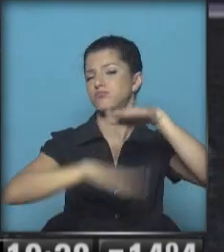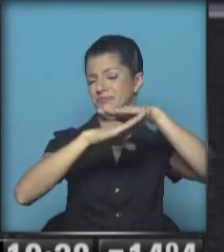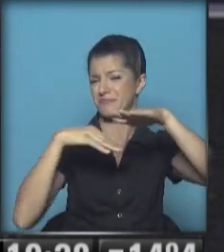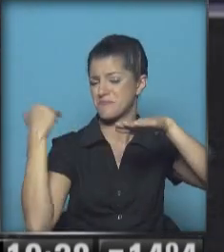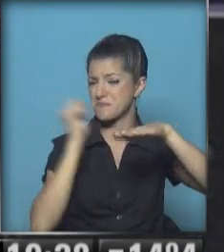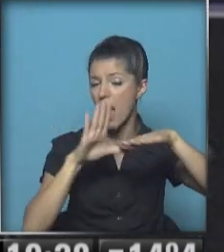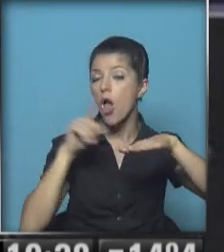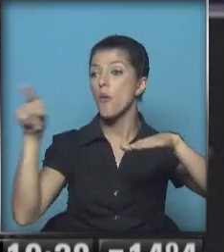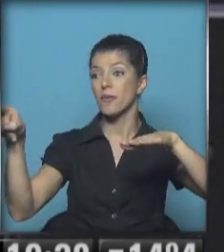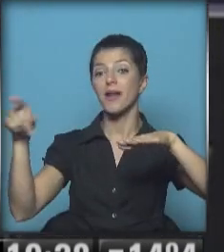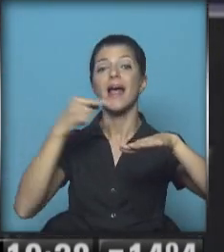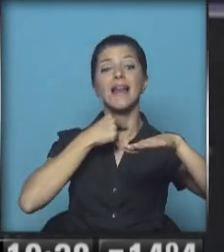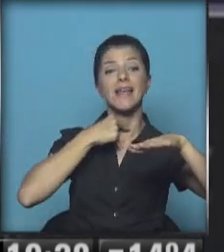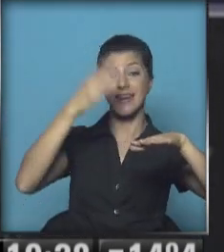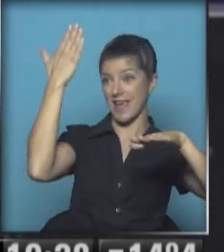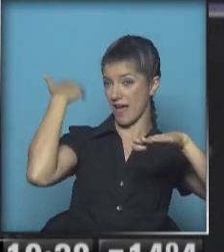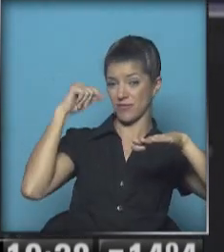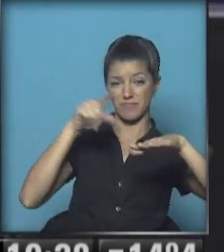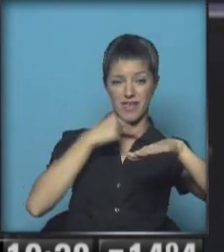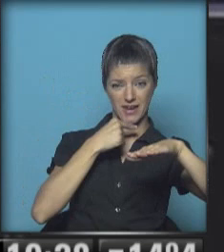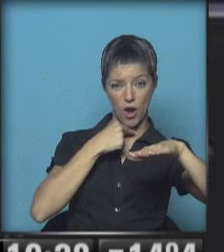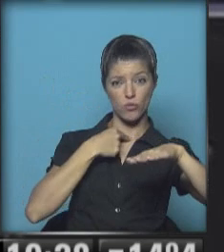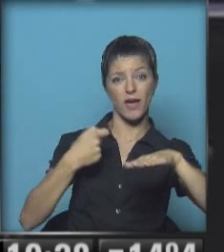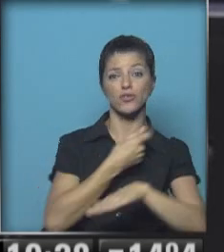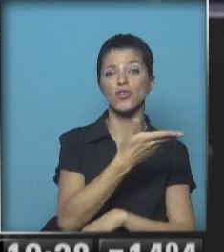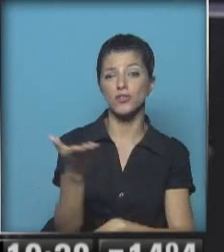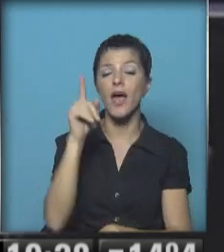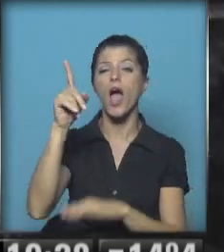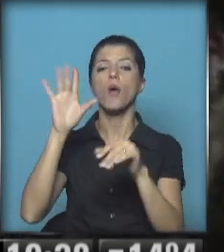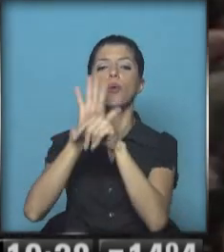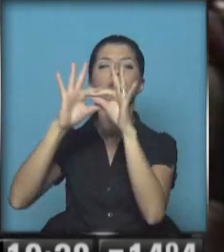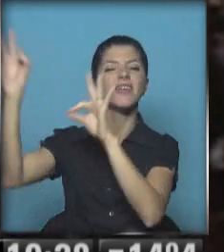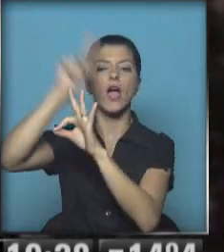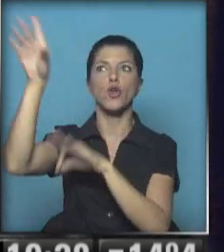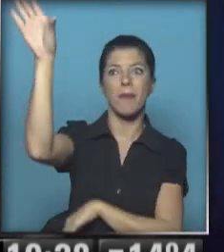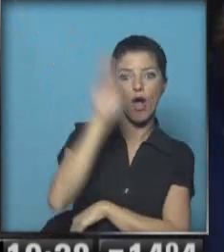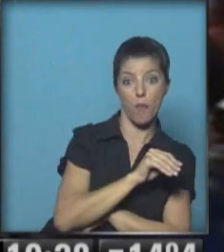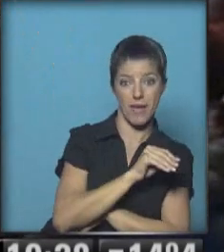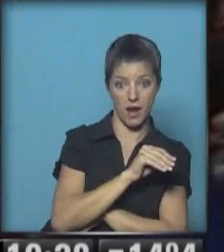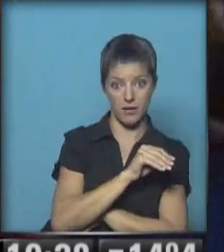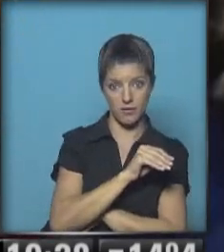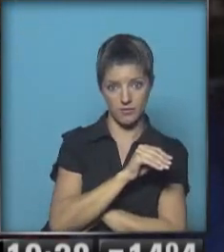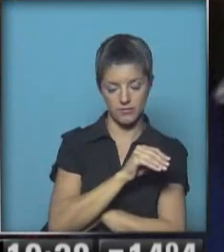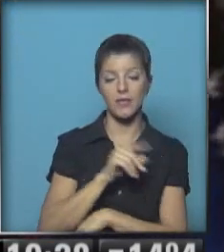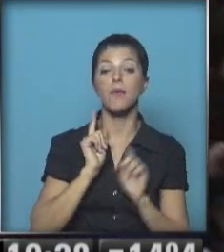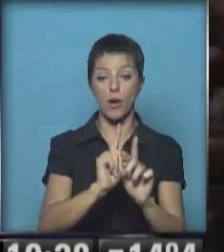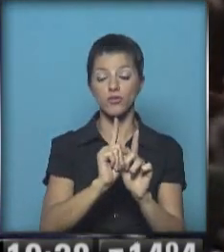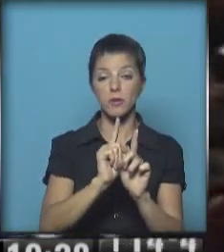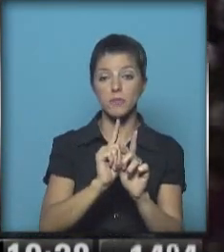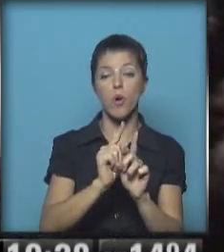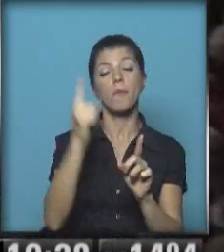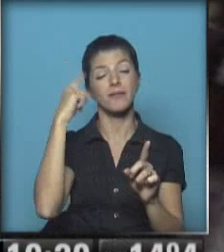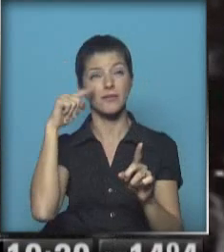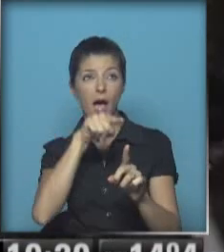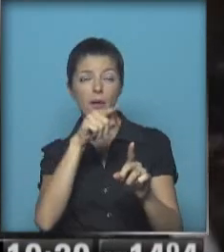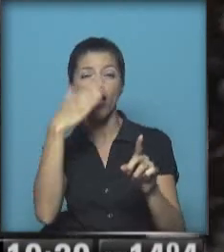él quería una sociedad europea y priorizaba frente a esa Córdoba de los